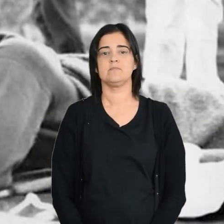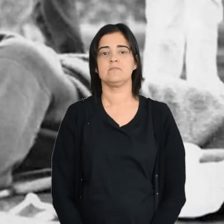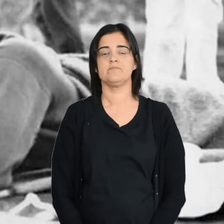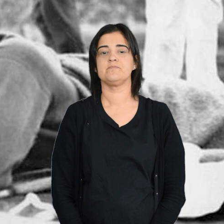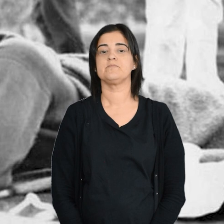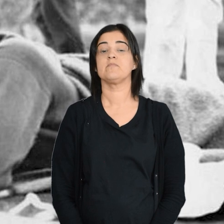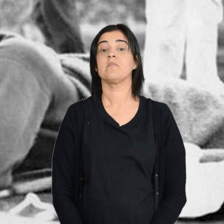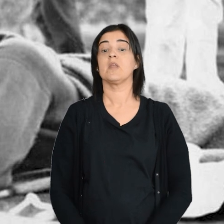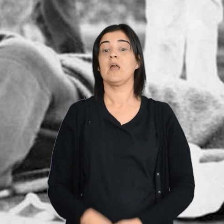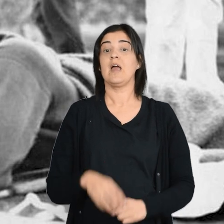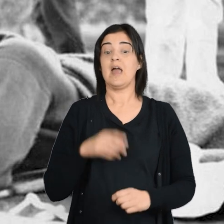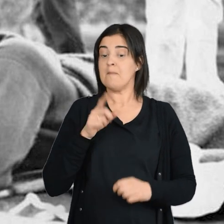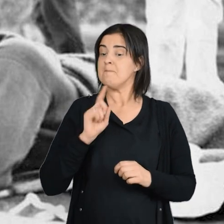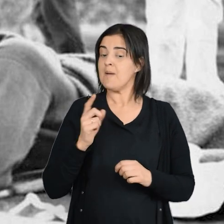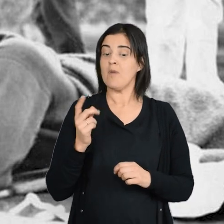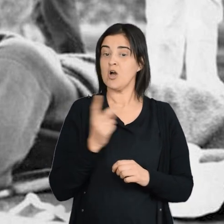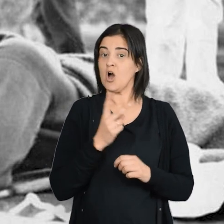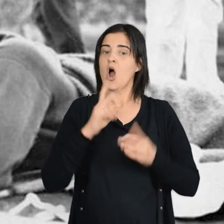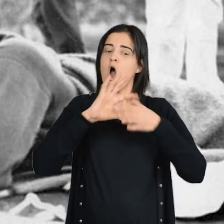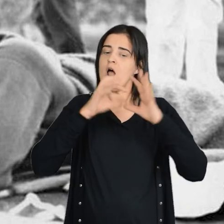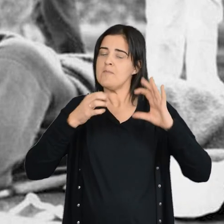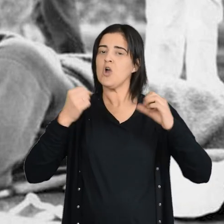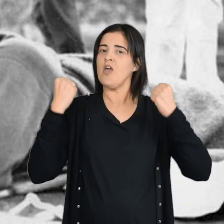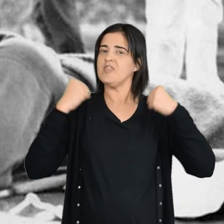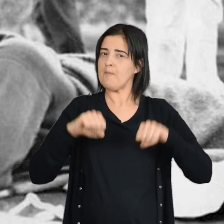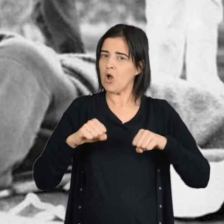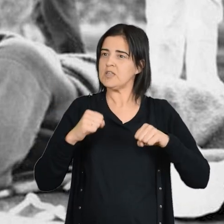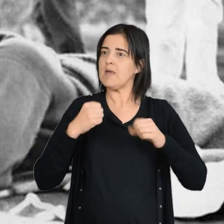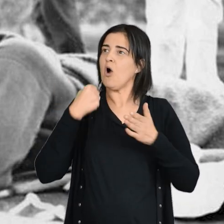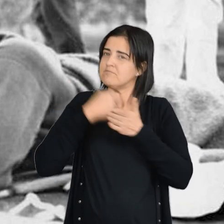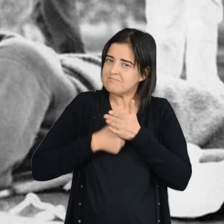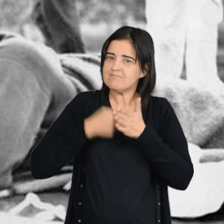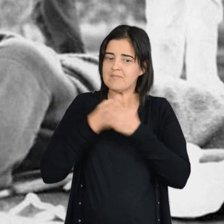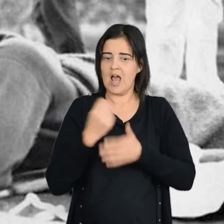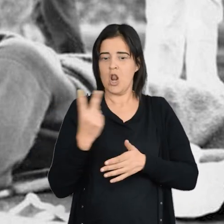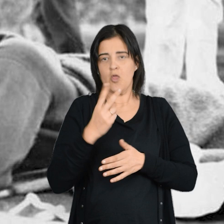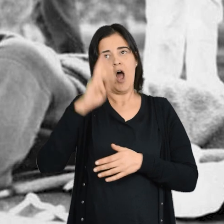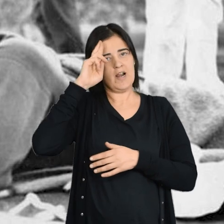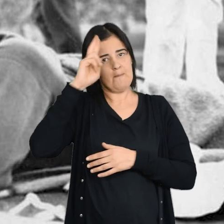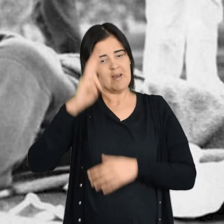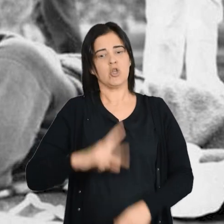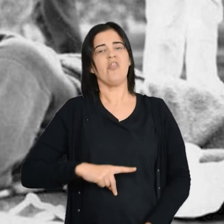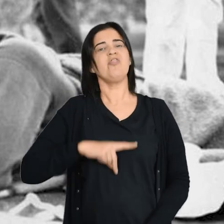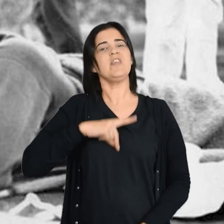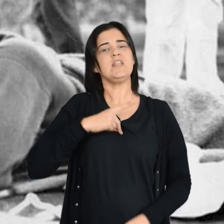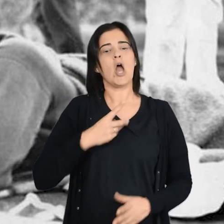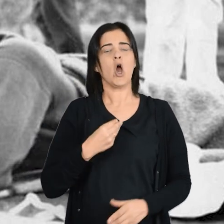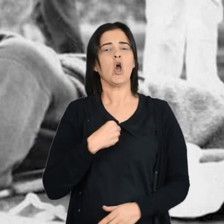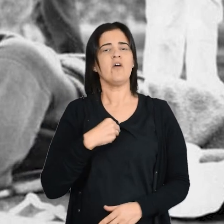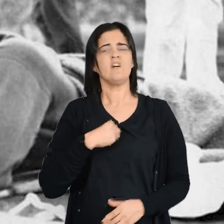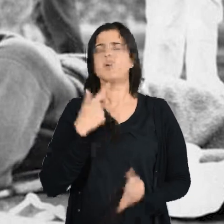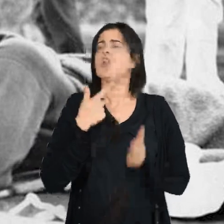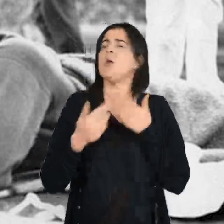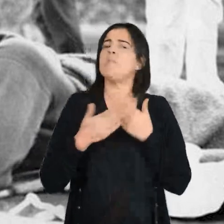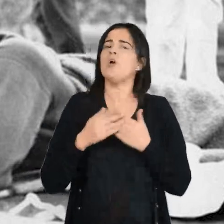sin límites llevaron el espíritu olímpico deportivo a lo más alto con respeto dignidad y confianza sin